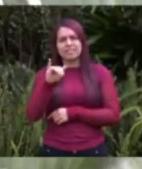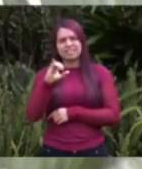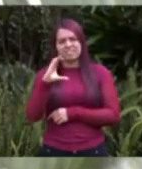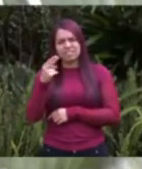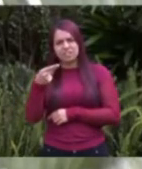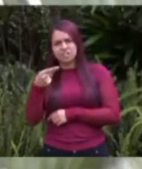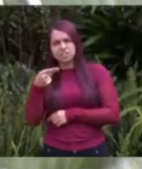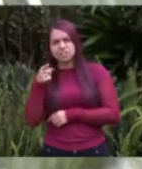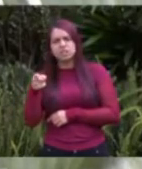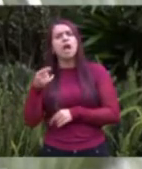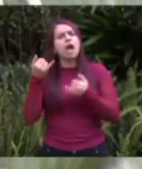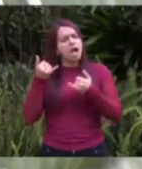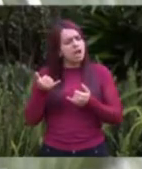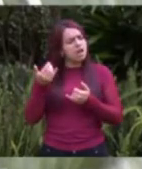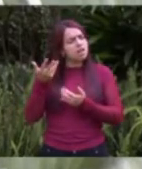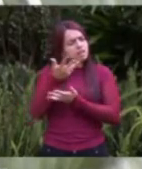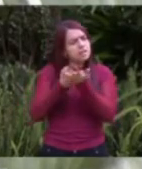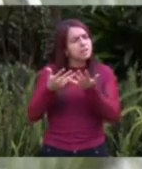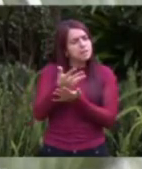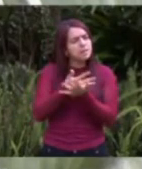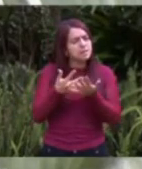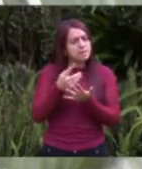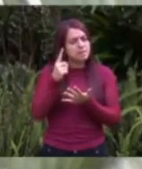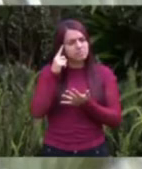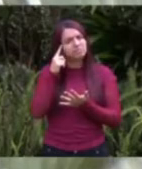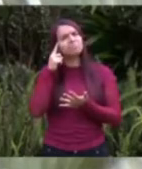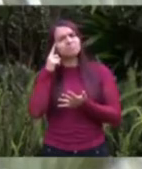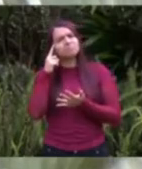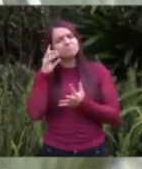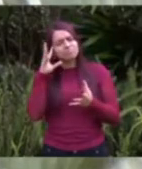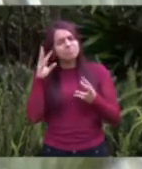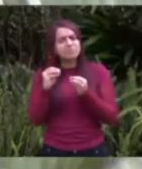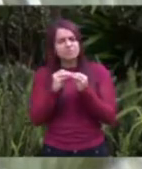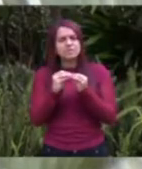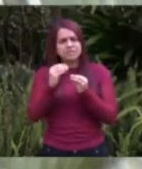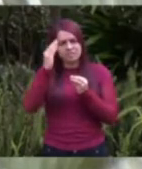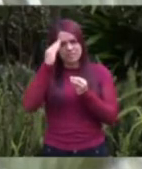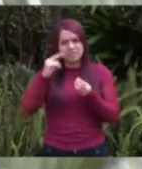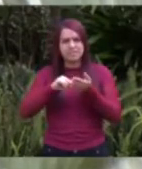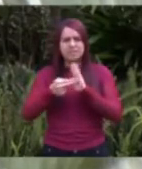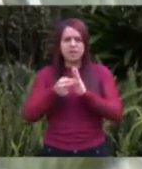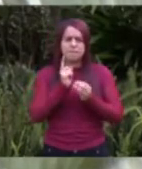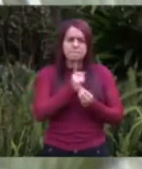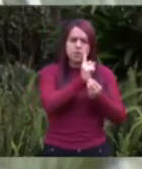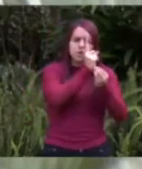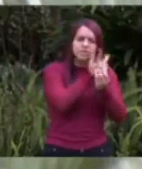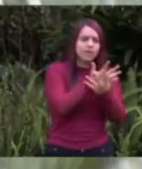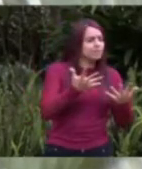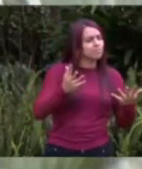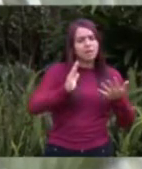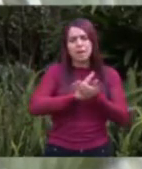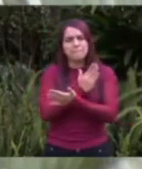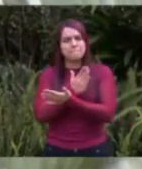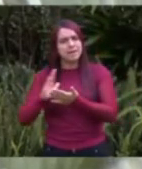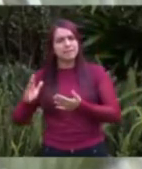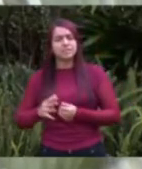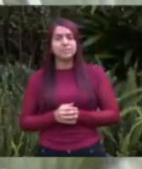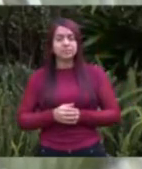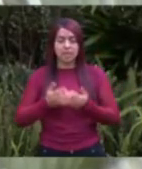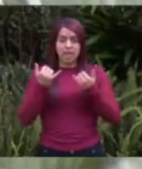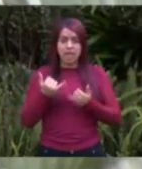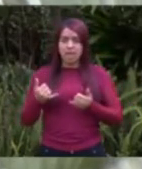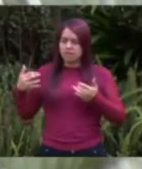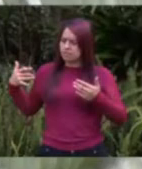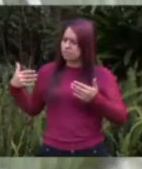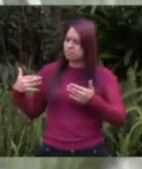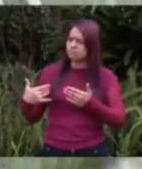dio precisamente en el marco de la juridicidad y no de las pasiones políticas. En estos años la Procuraduría